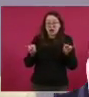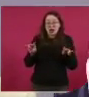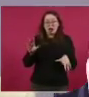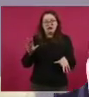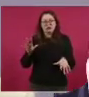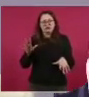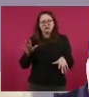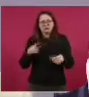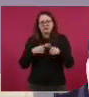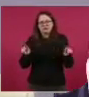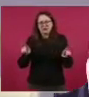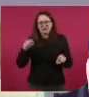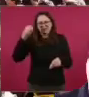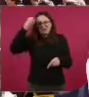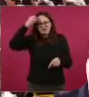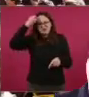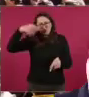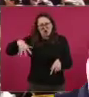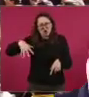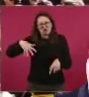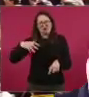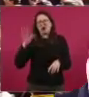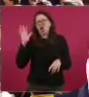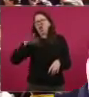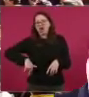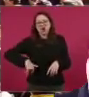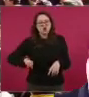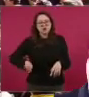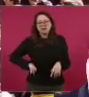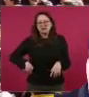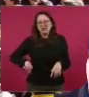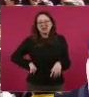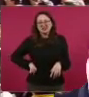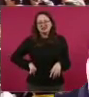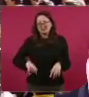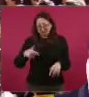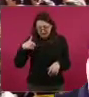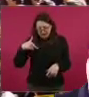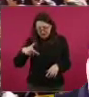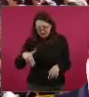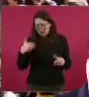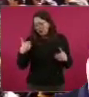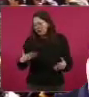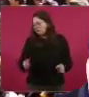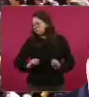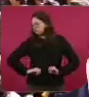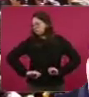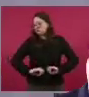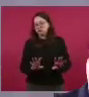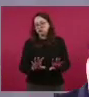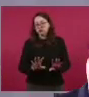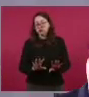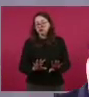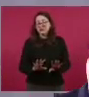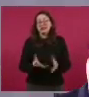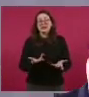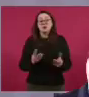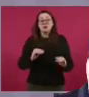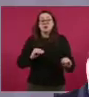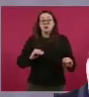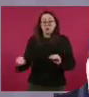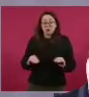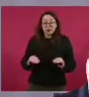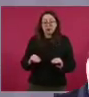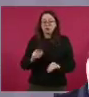a lo mejor es porque no tiene ideales, o a lo mejor es porque no tiene razones para caminar. Creo que el movimiento es muy